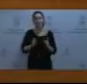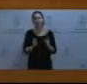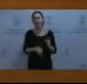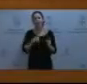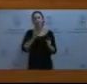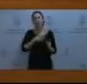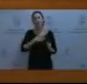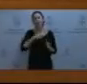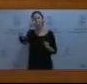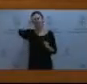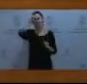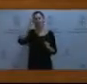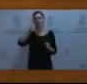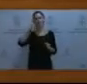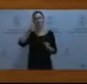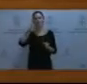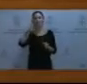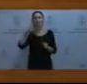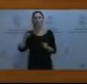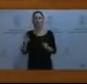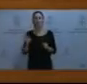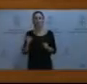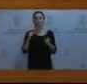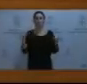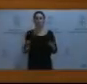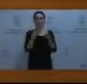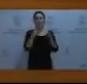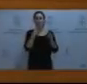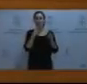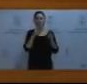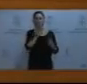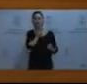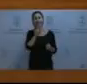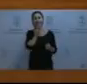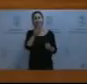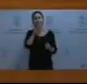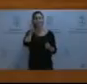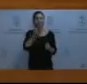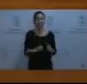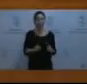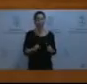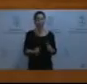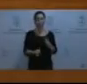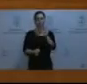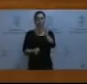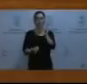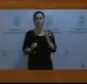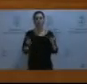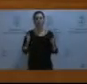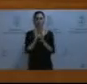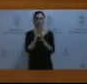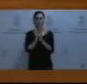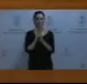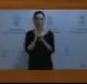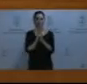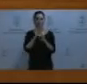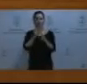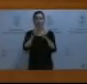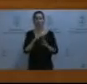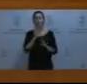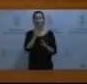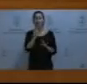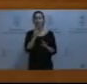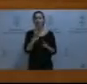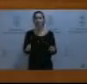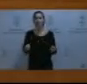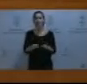Cultural, Adolfo Rodríguez, dijo cosas en prensa como que el Chao corría peligro real porque tenía un deterioro por una actitud que él denominó